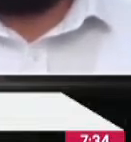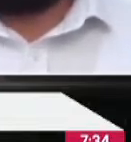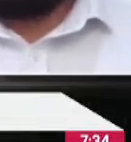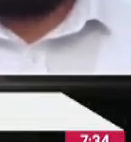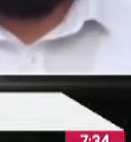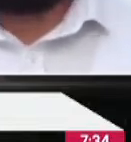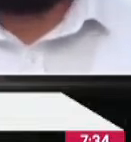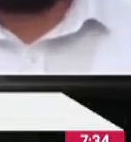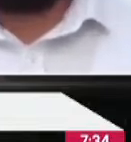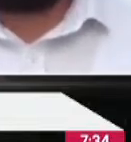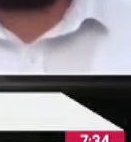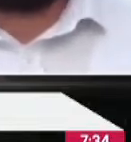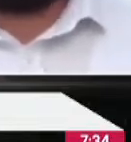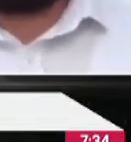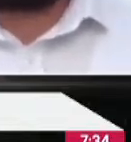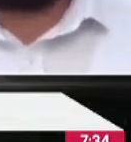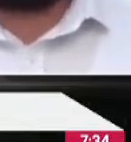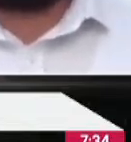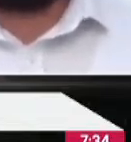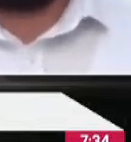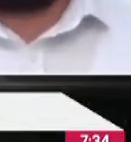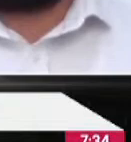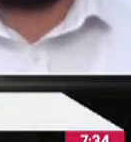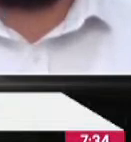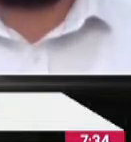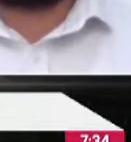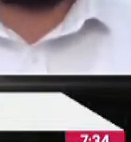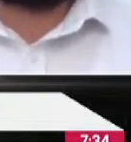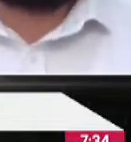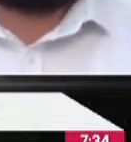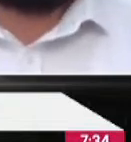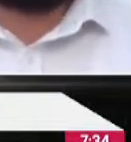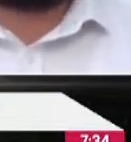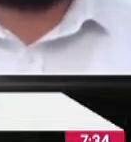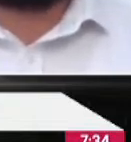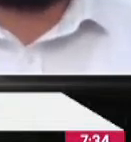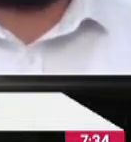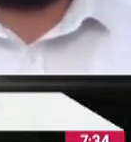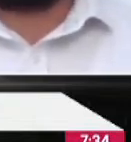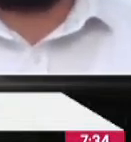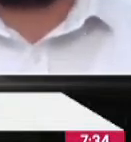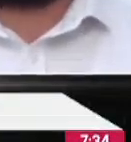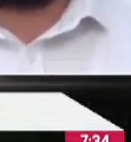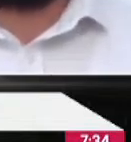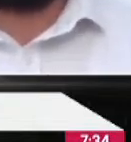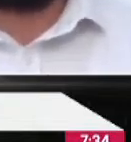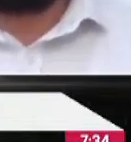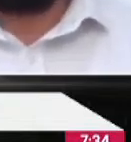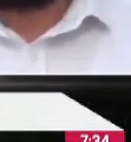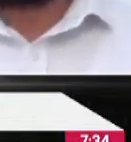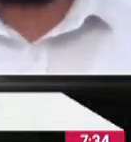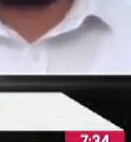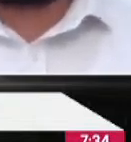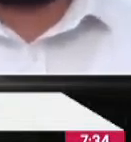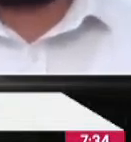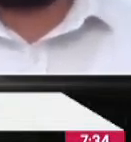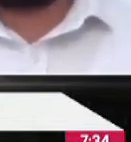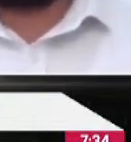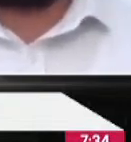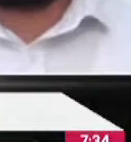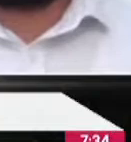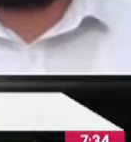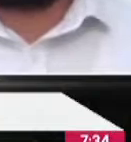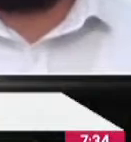De hecho hay pronósticos más extendidos no que hemos escuchado que podría iniciar sin un fenómeno del niño de gran magnitud pero